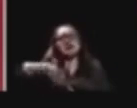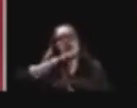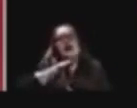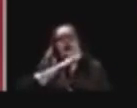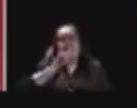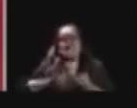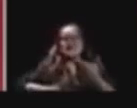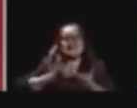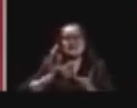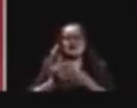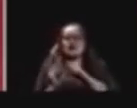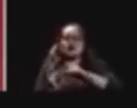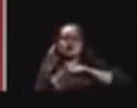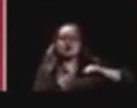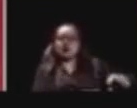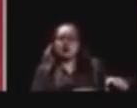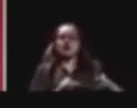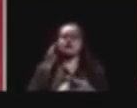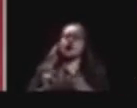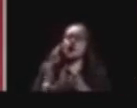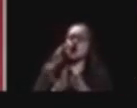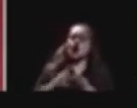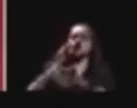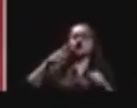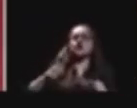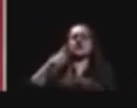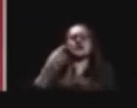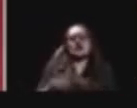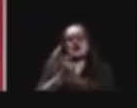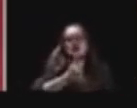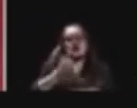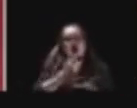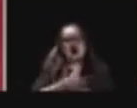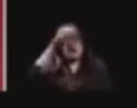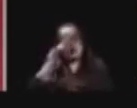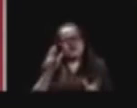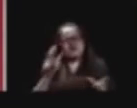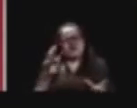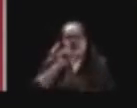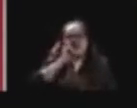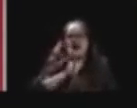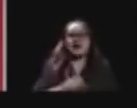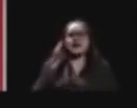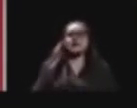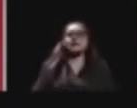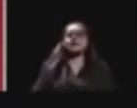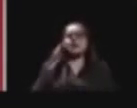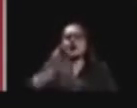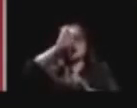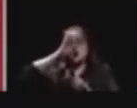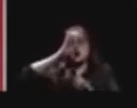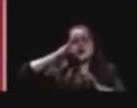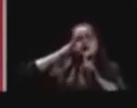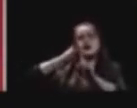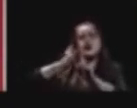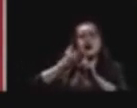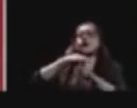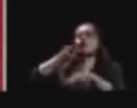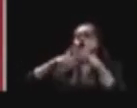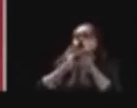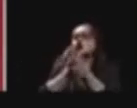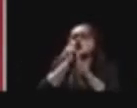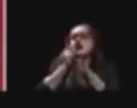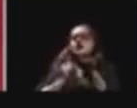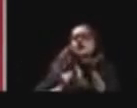los servicios públicos y el regreso de la inseguridad. Se traicionó el camino de la democracia y